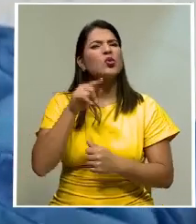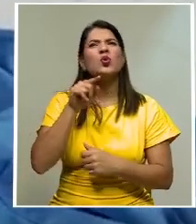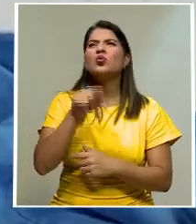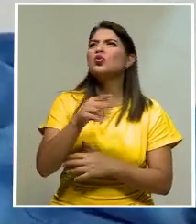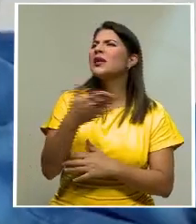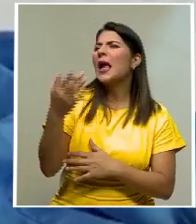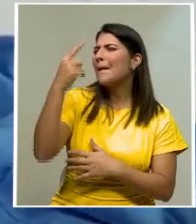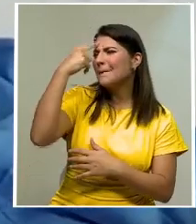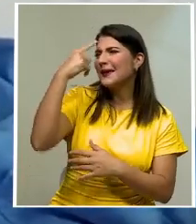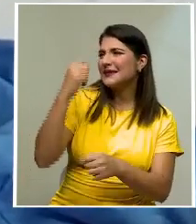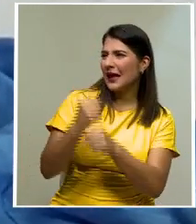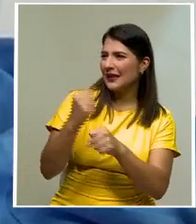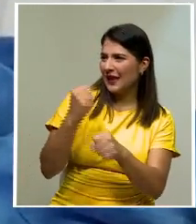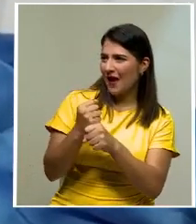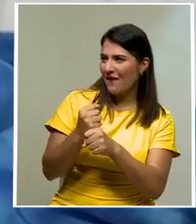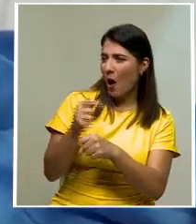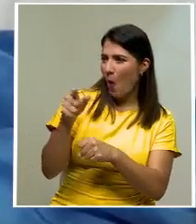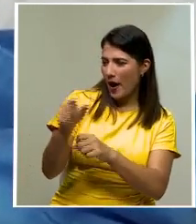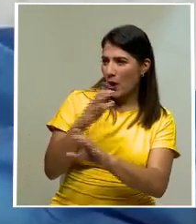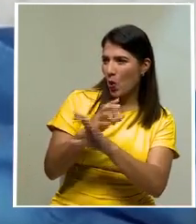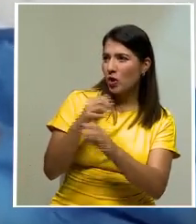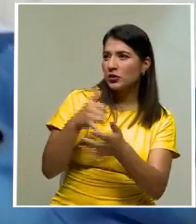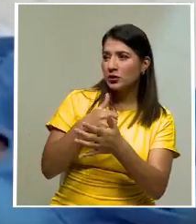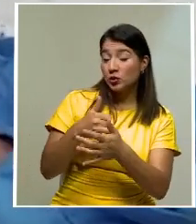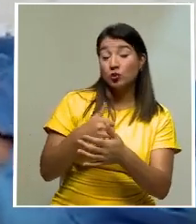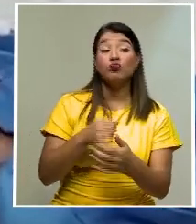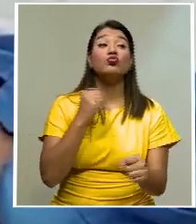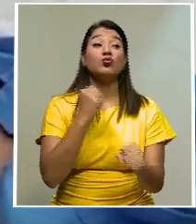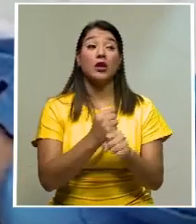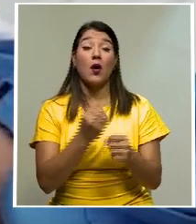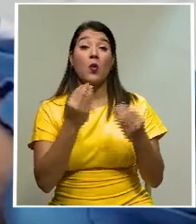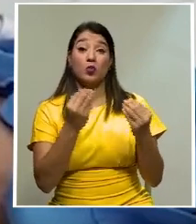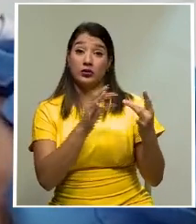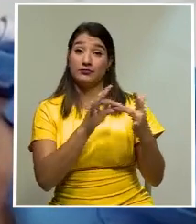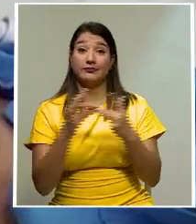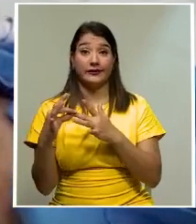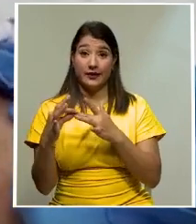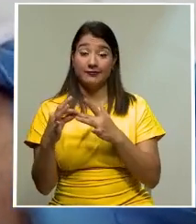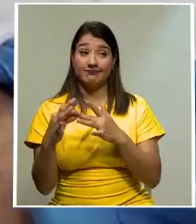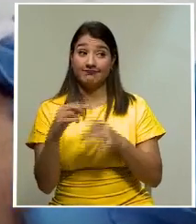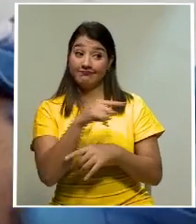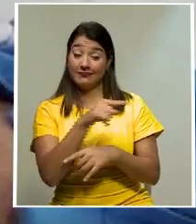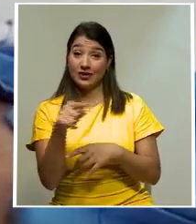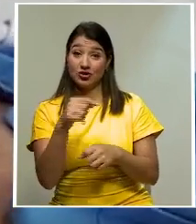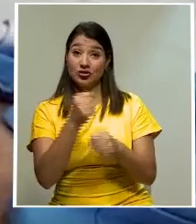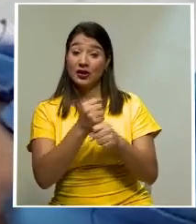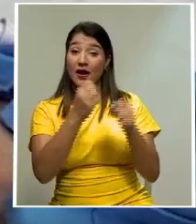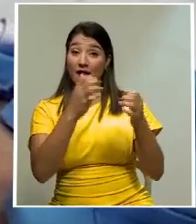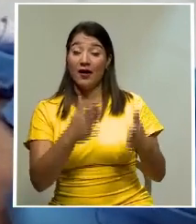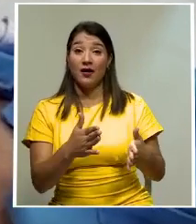hace la gente ahí en esa unidad? Un trabajo especial. Ellos son